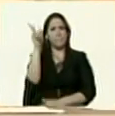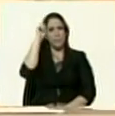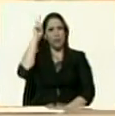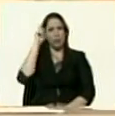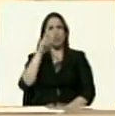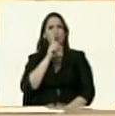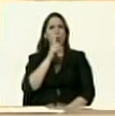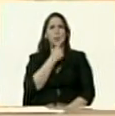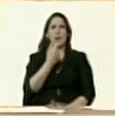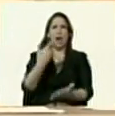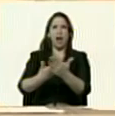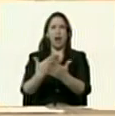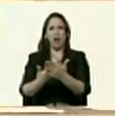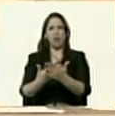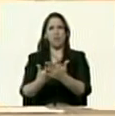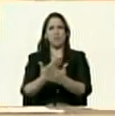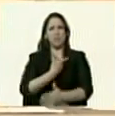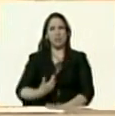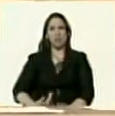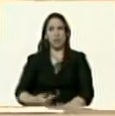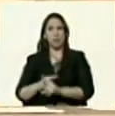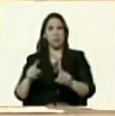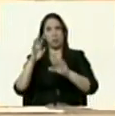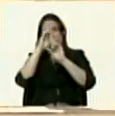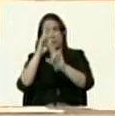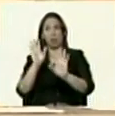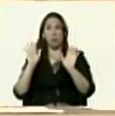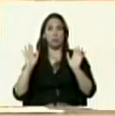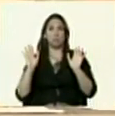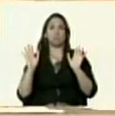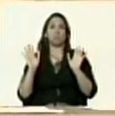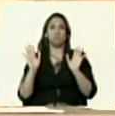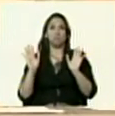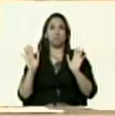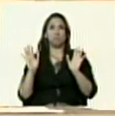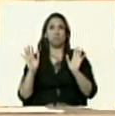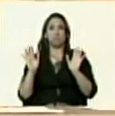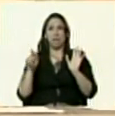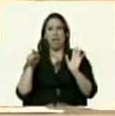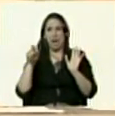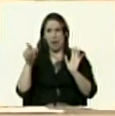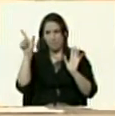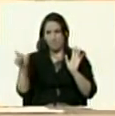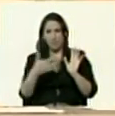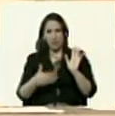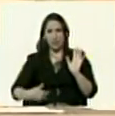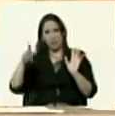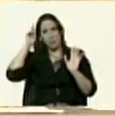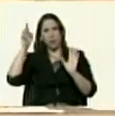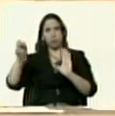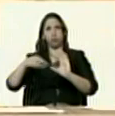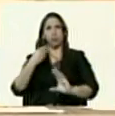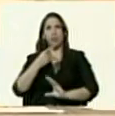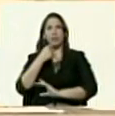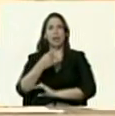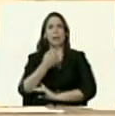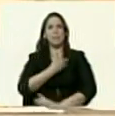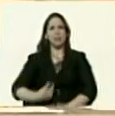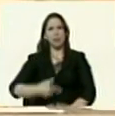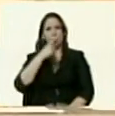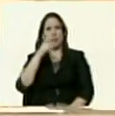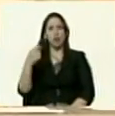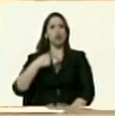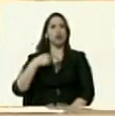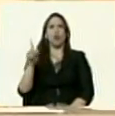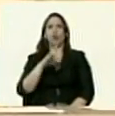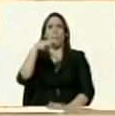Lo respetamos, pues, a él nadie lo eligió, pero lo respetamos. Y él me mandó un mensaje. Dígale al presidente Maduro que yo no me voy a